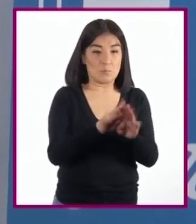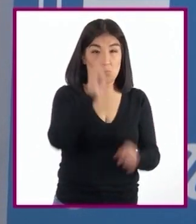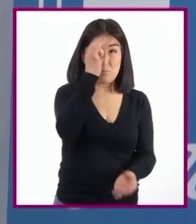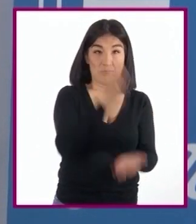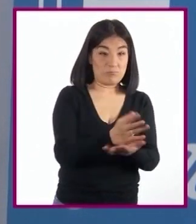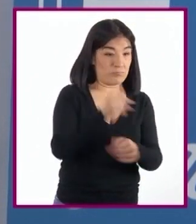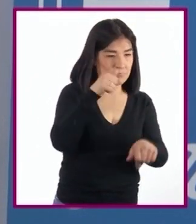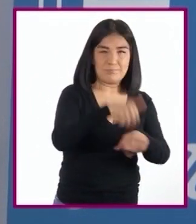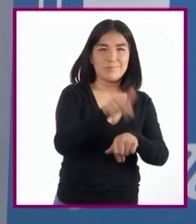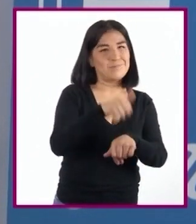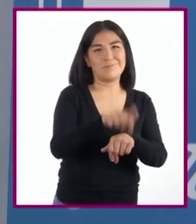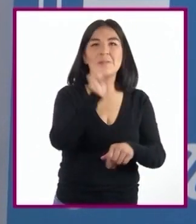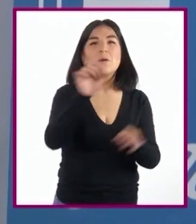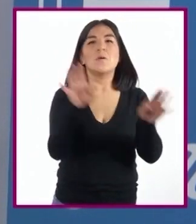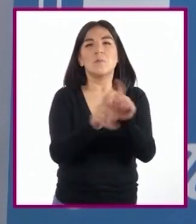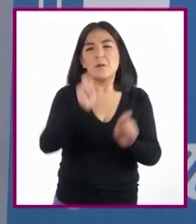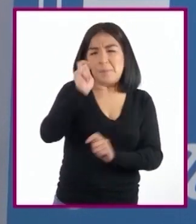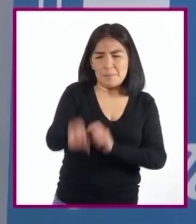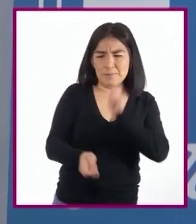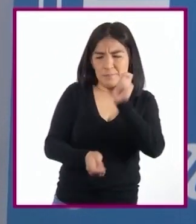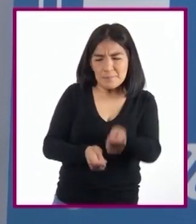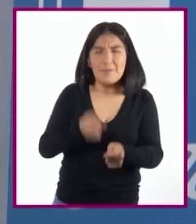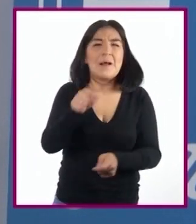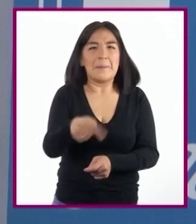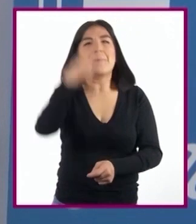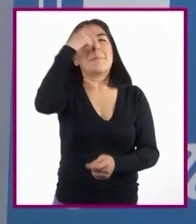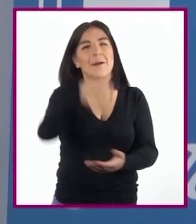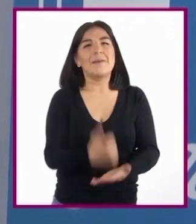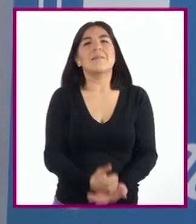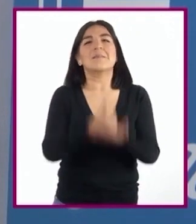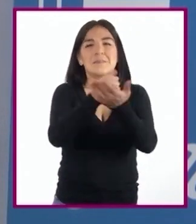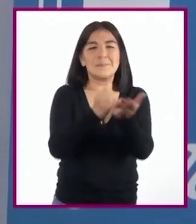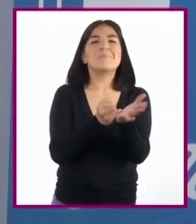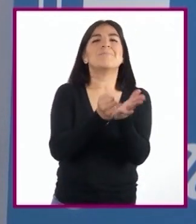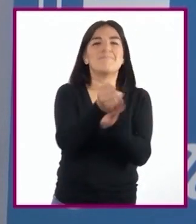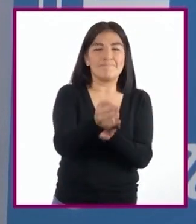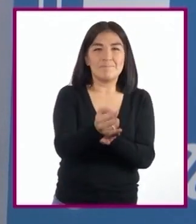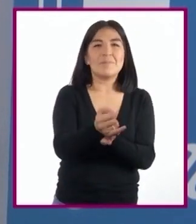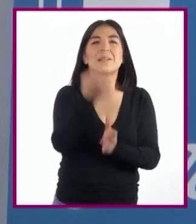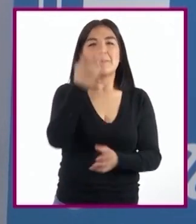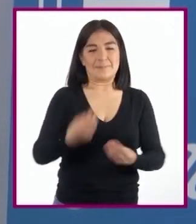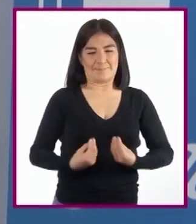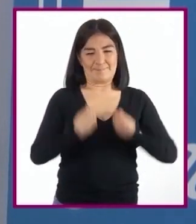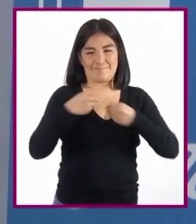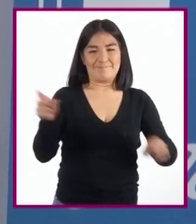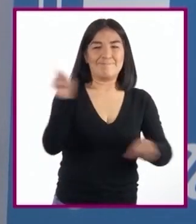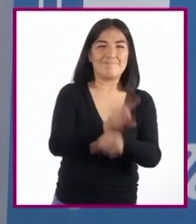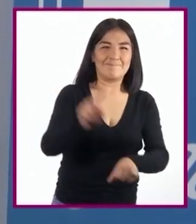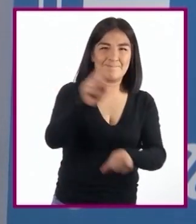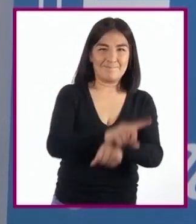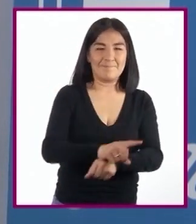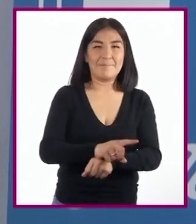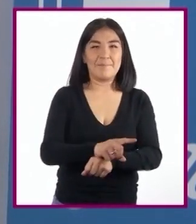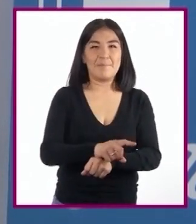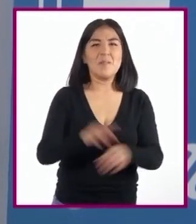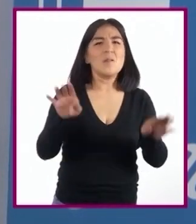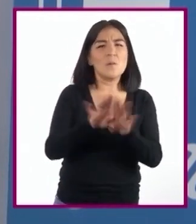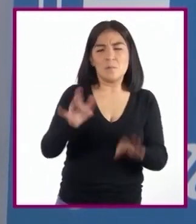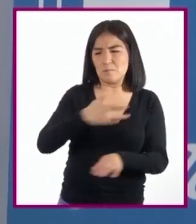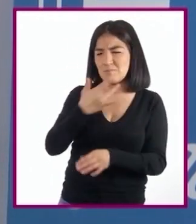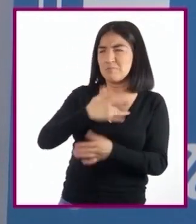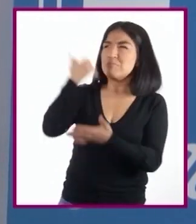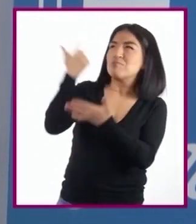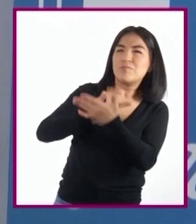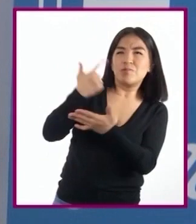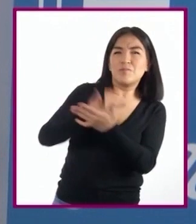solo números. Su interpretación nos ayuda a tomar decisiones en la vida cotidiana, al estimar o